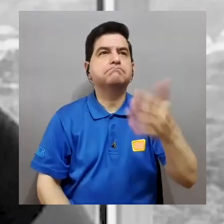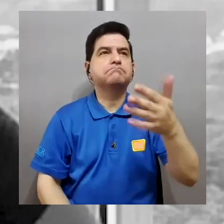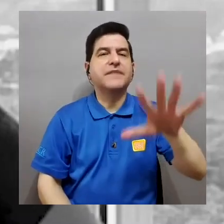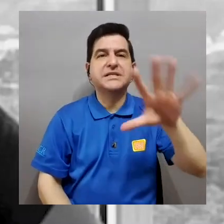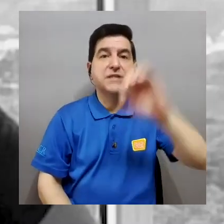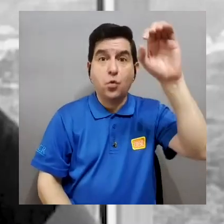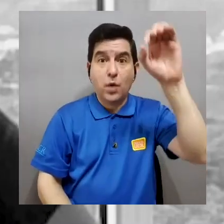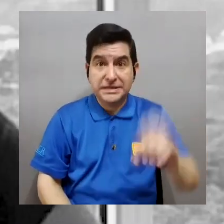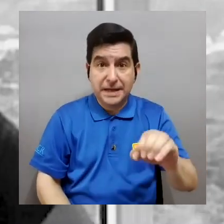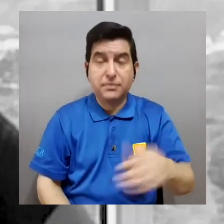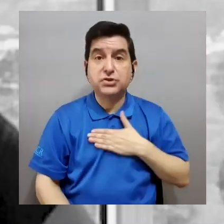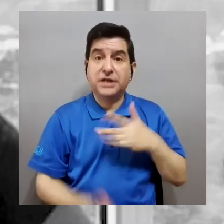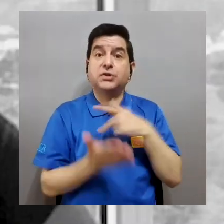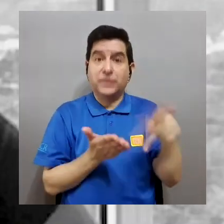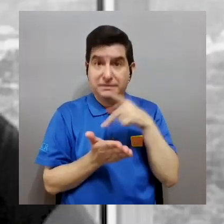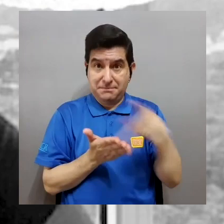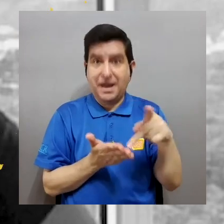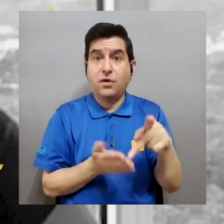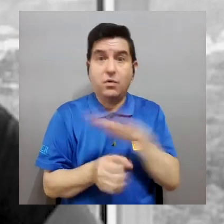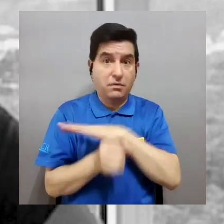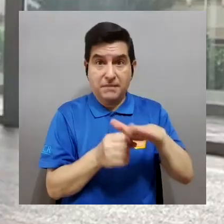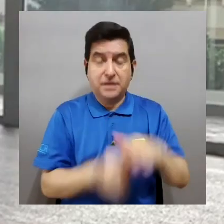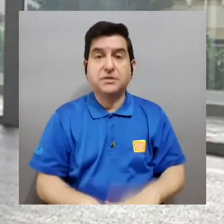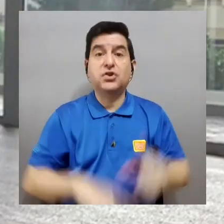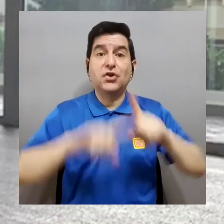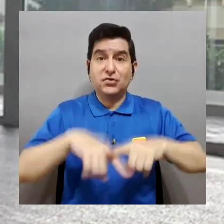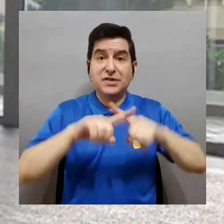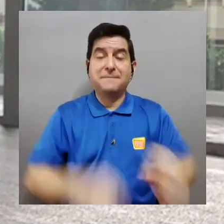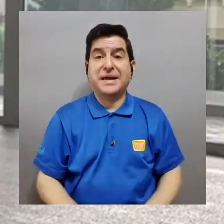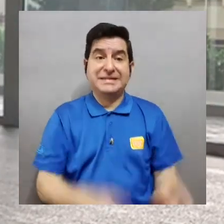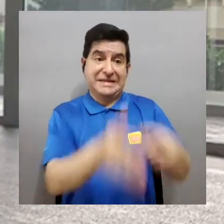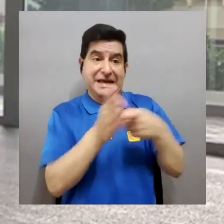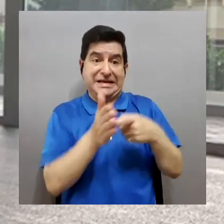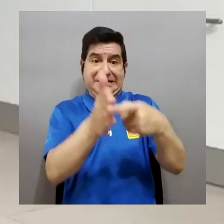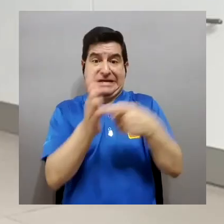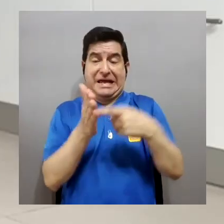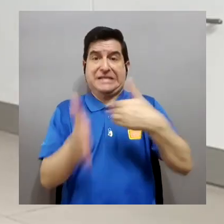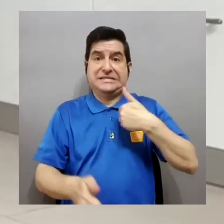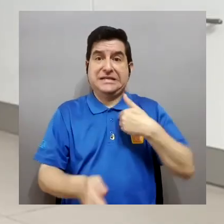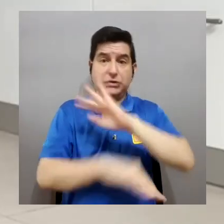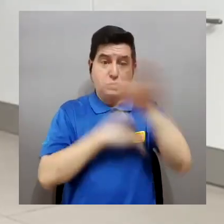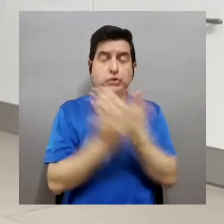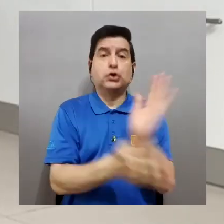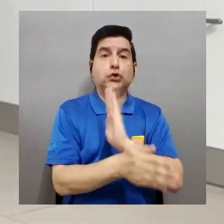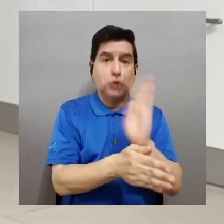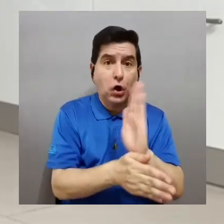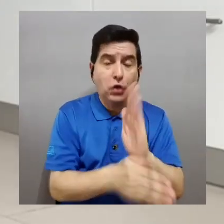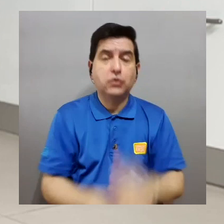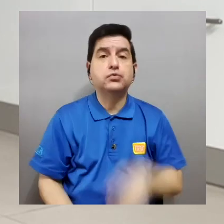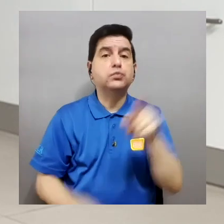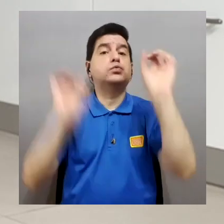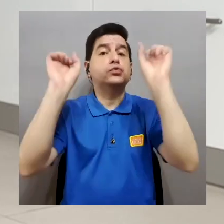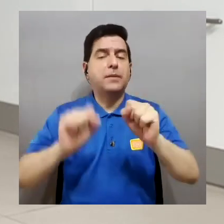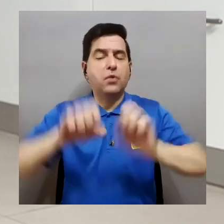por el 50% de mi salario. Depende de los requisitos que tengan todos los bancos, es